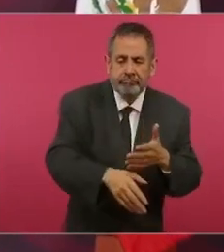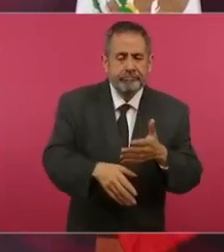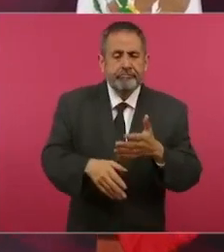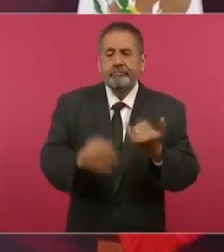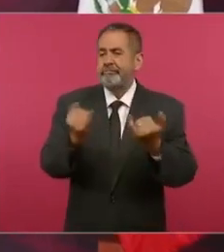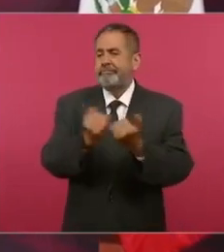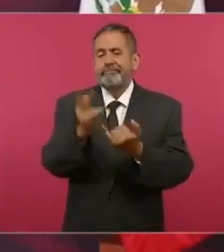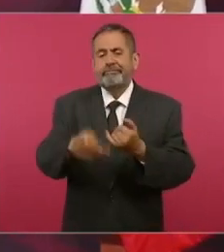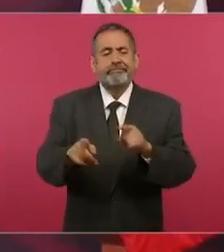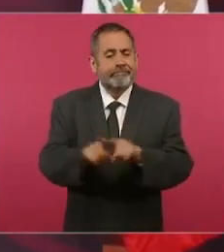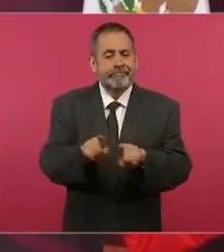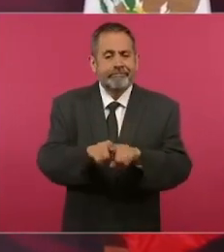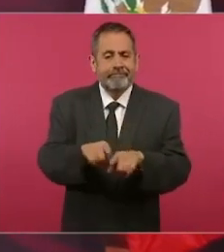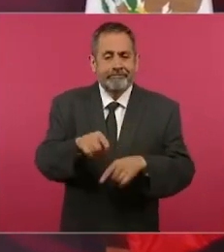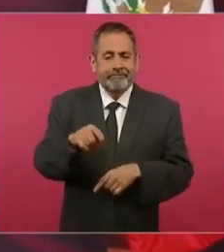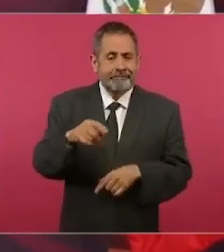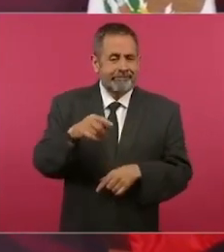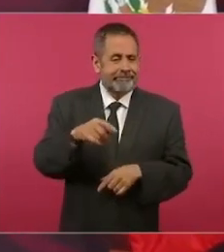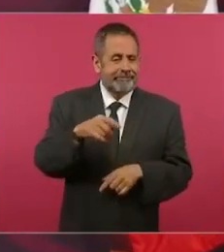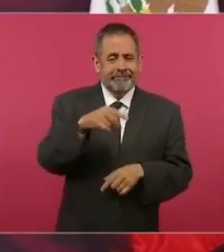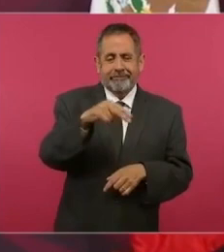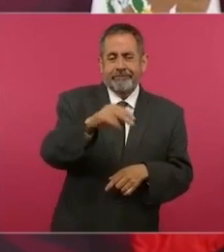como fracasó el modelo neoliberal.